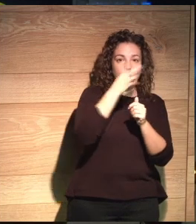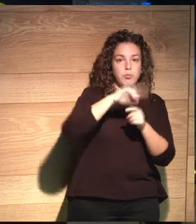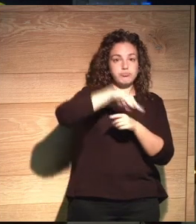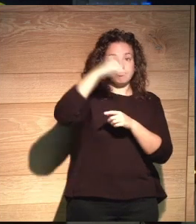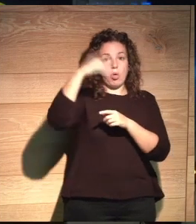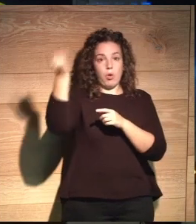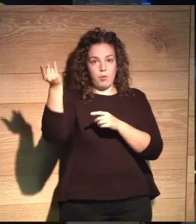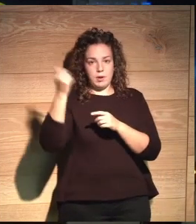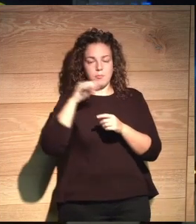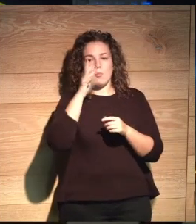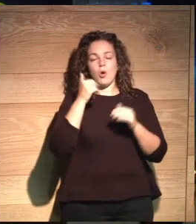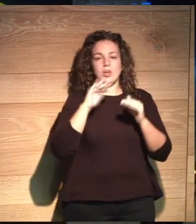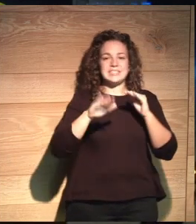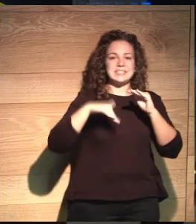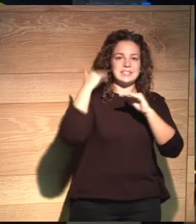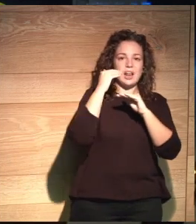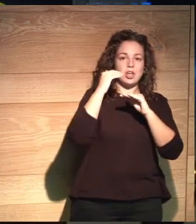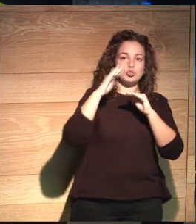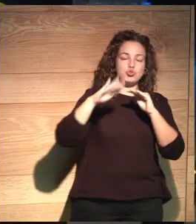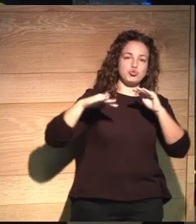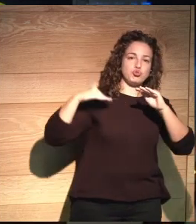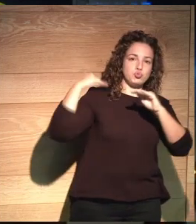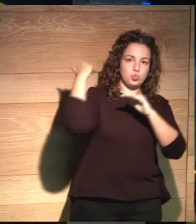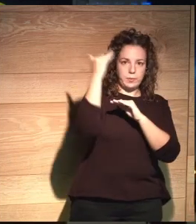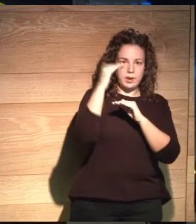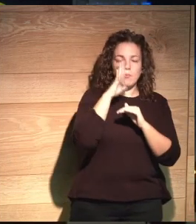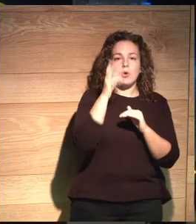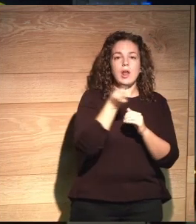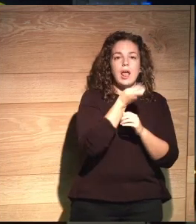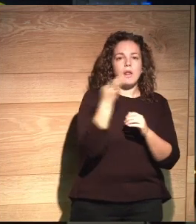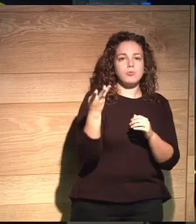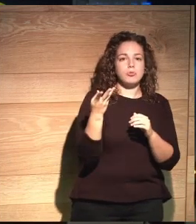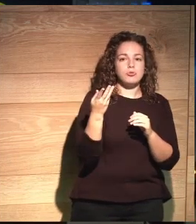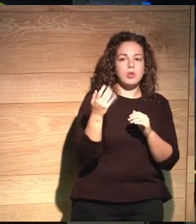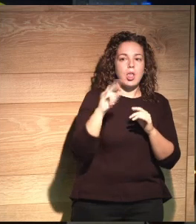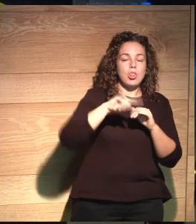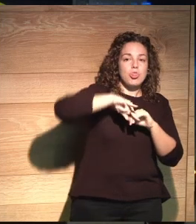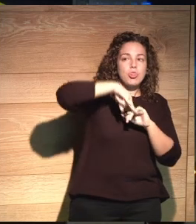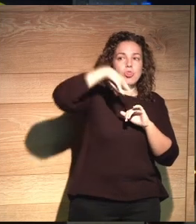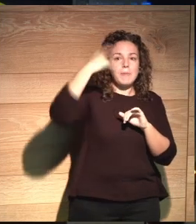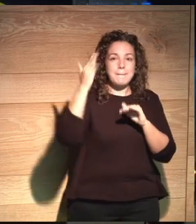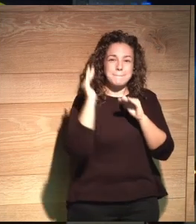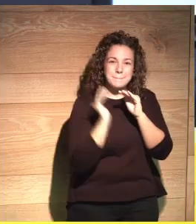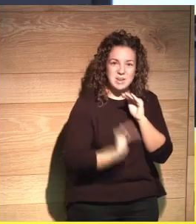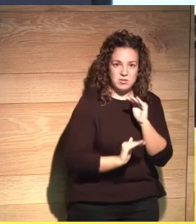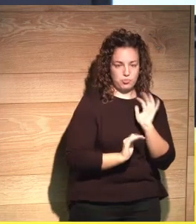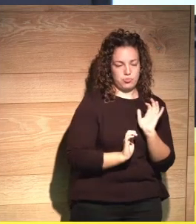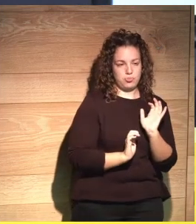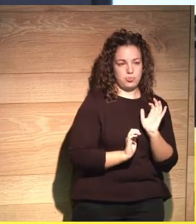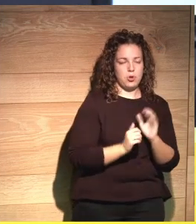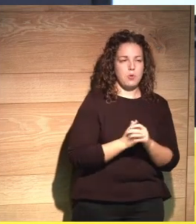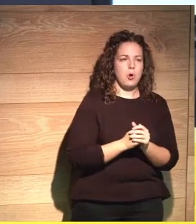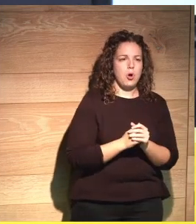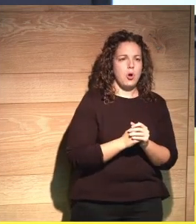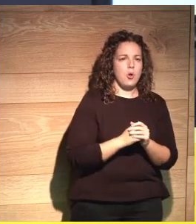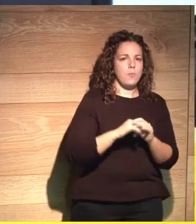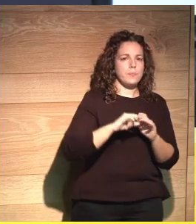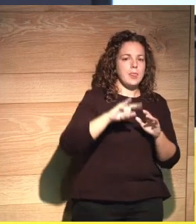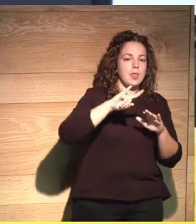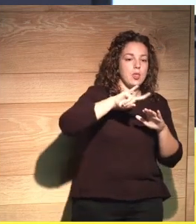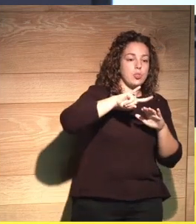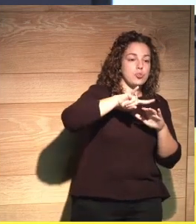llama escala super lineal es decir y algunos van como a menos de duplicarse sería en la duplicación sub